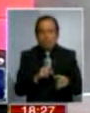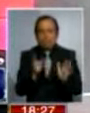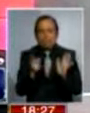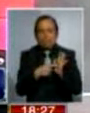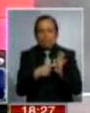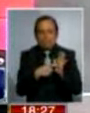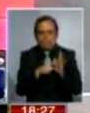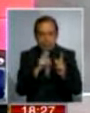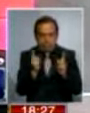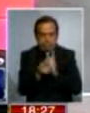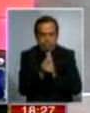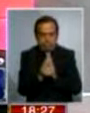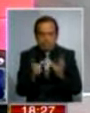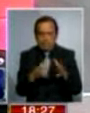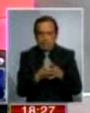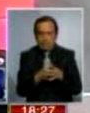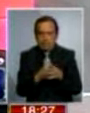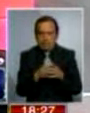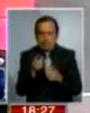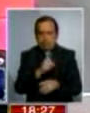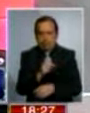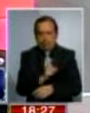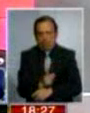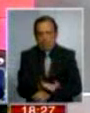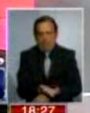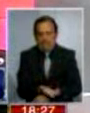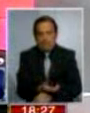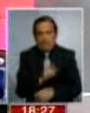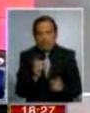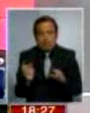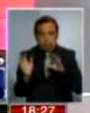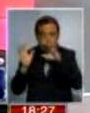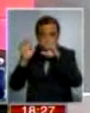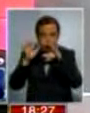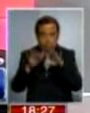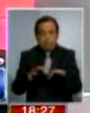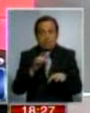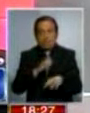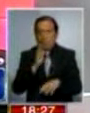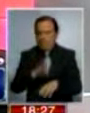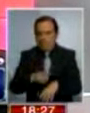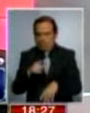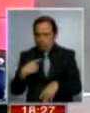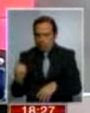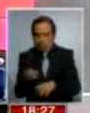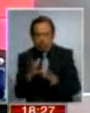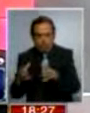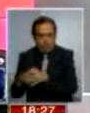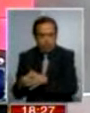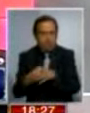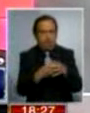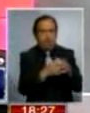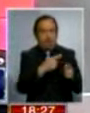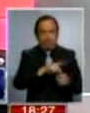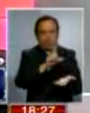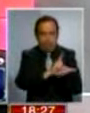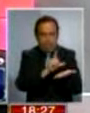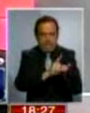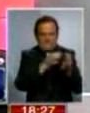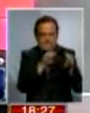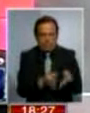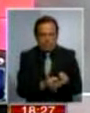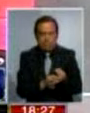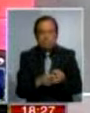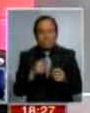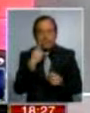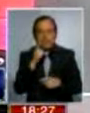de encuentro seguro, por así decirlo. Ya, pero eso evidentemente luego de eso no sirve. Si viene un tsunami, efectivamente hay que trasladar a esa gente a una zona más segura. Pero para eso necesitamos